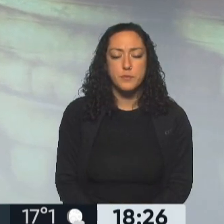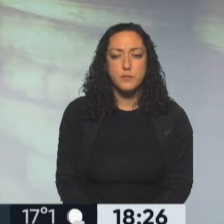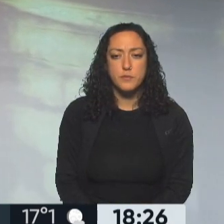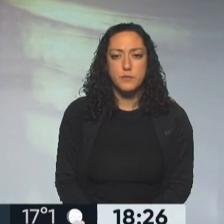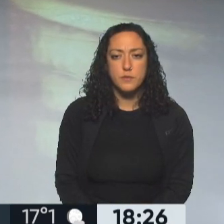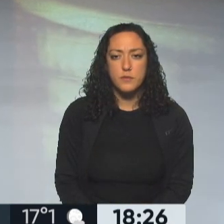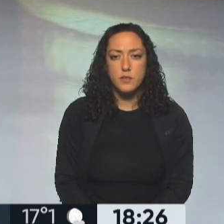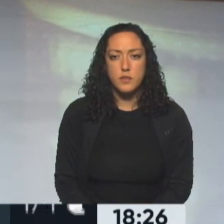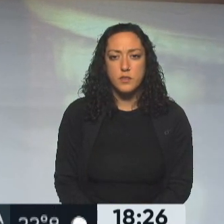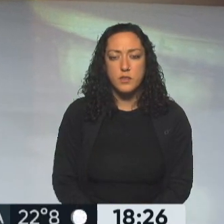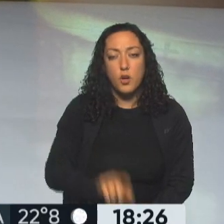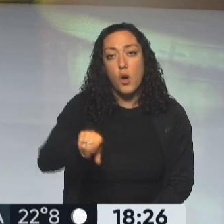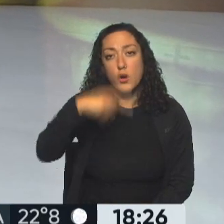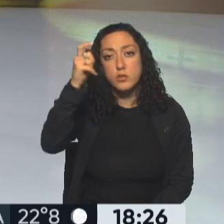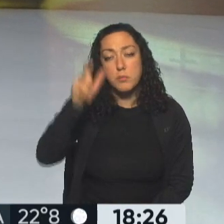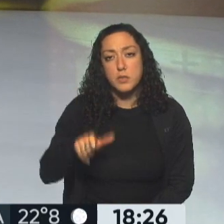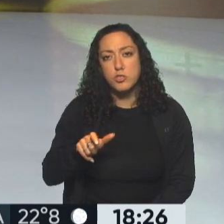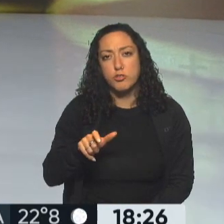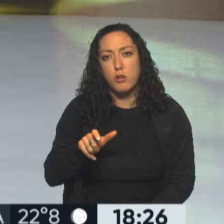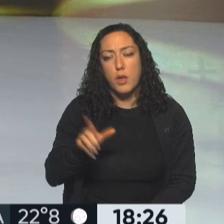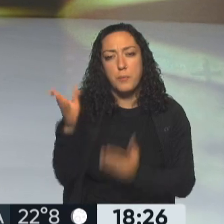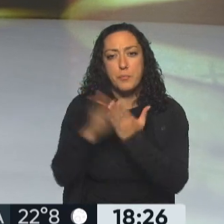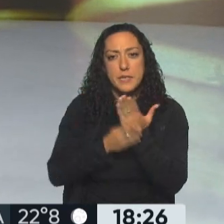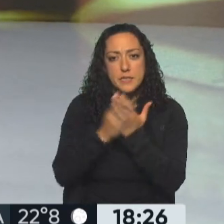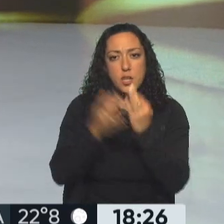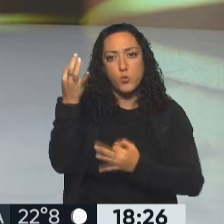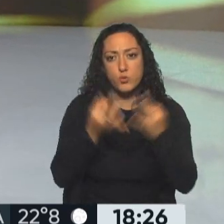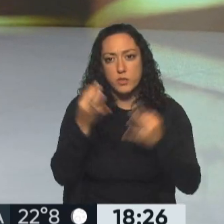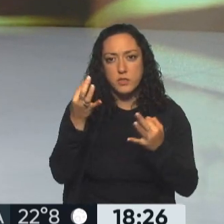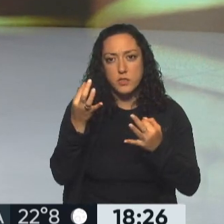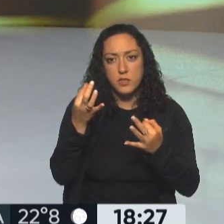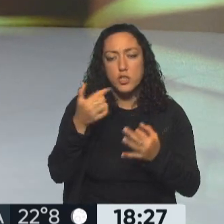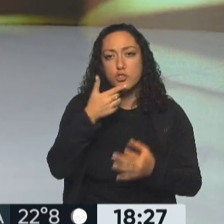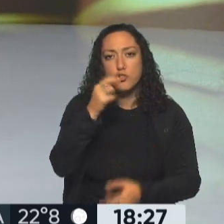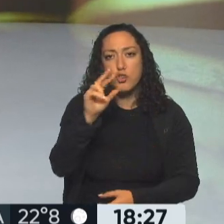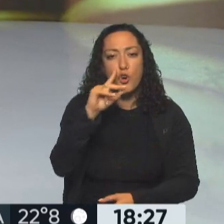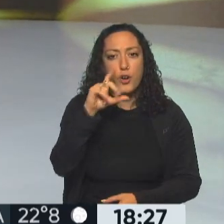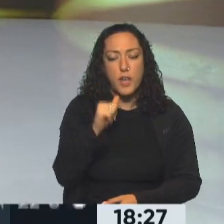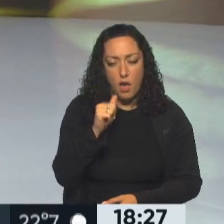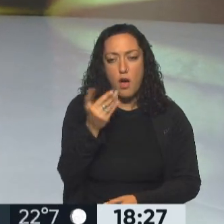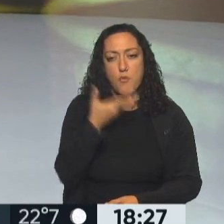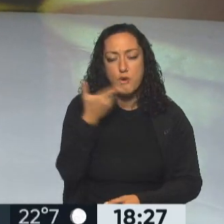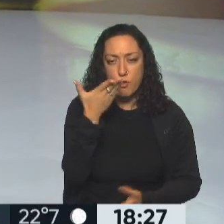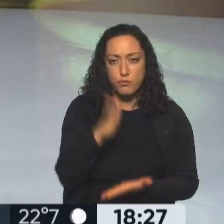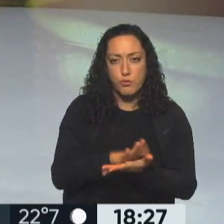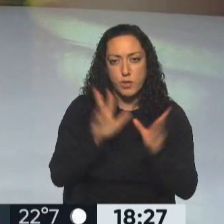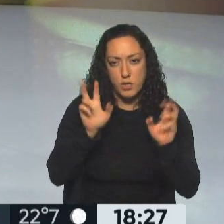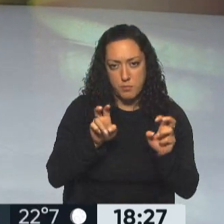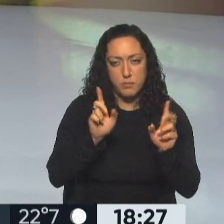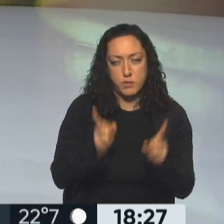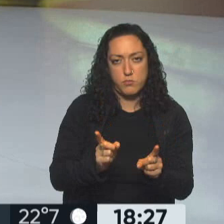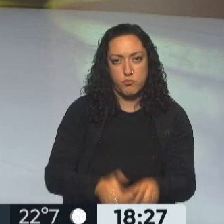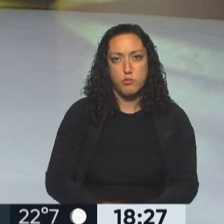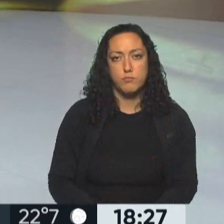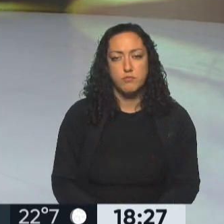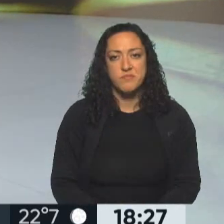Otro de los que se pronunciaron fue el ministro de Justicia, Martín Soria, que precisamente también habló de del